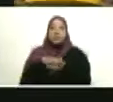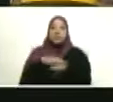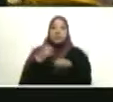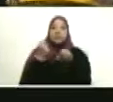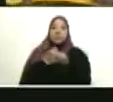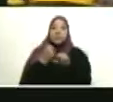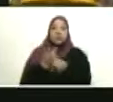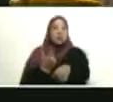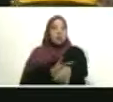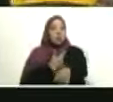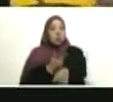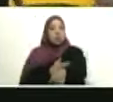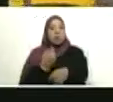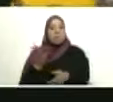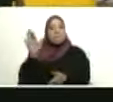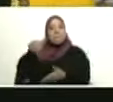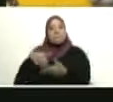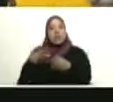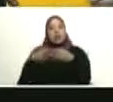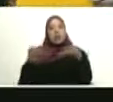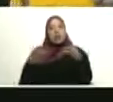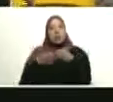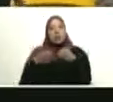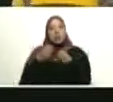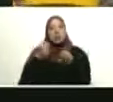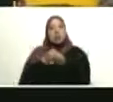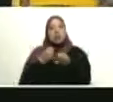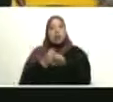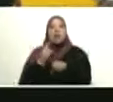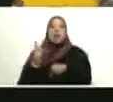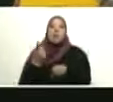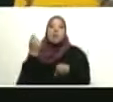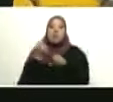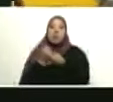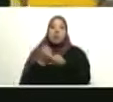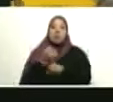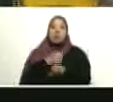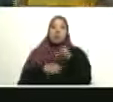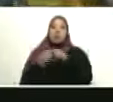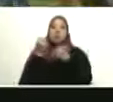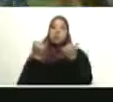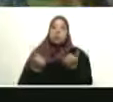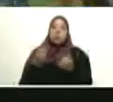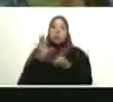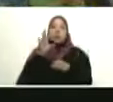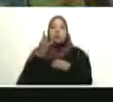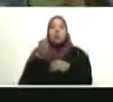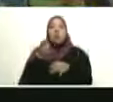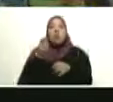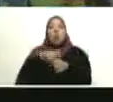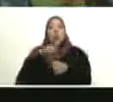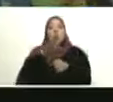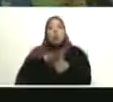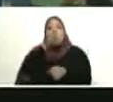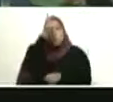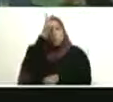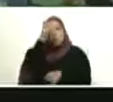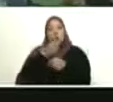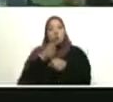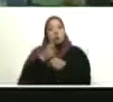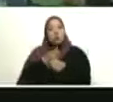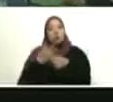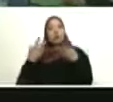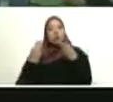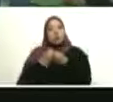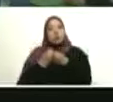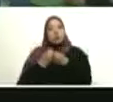nuestro hermano Héctor allá en Miranda, a todo el equipo, a la primera combatiente Cilia, y desde aquí, Falcón, todo este equipo, seguimos trabajando en